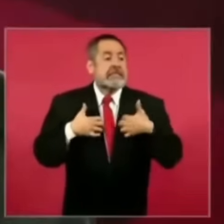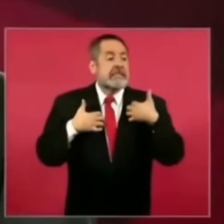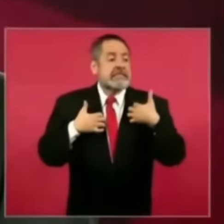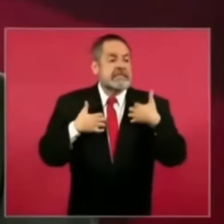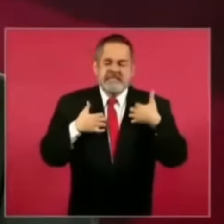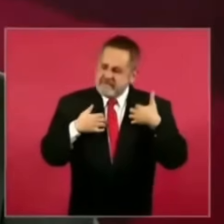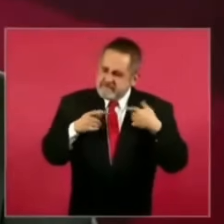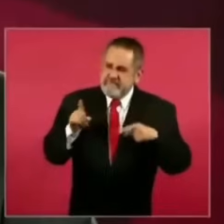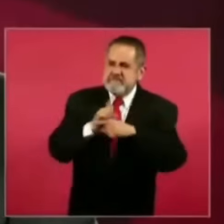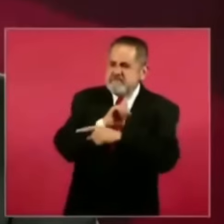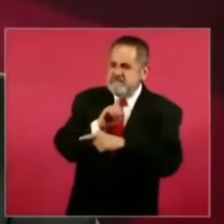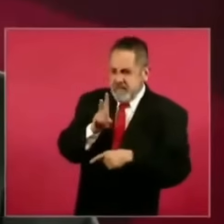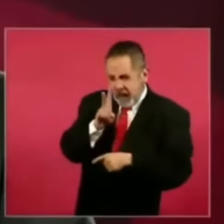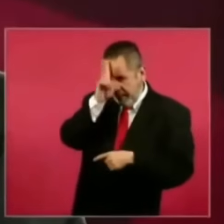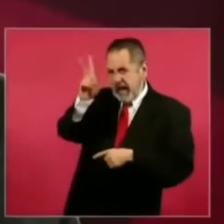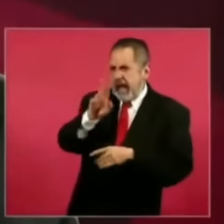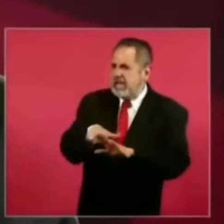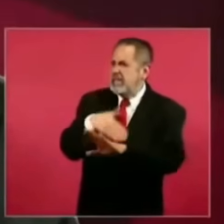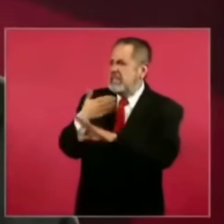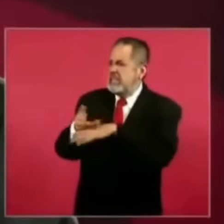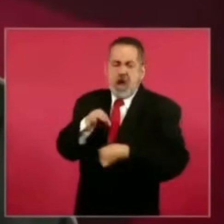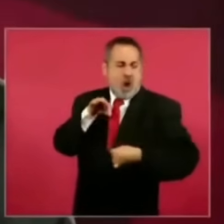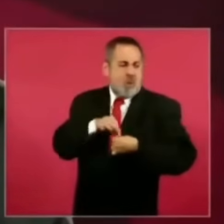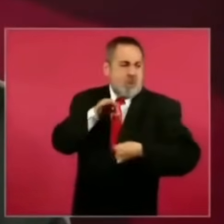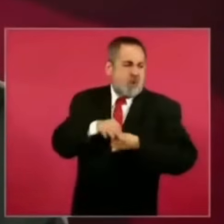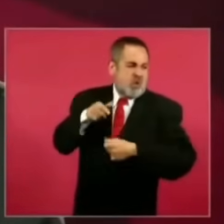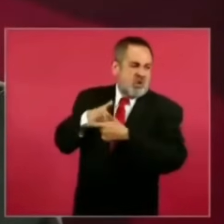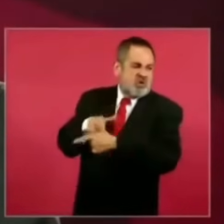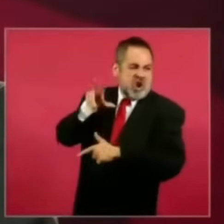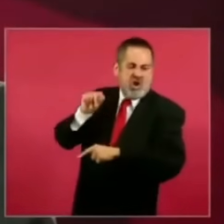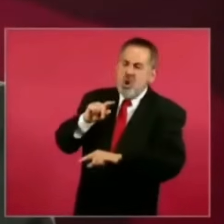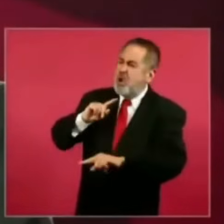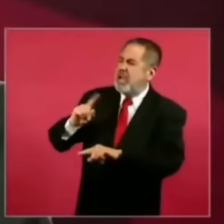pues se vengaron ayer.